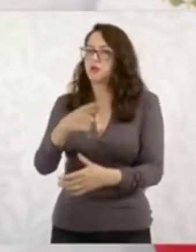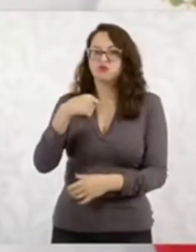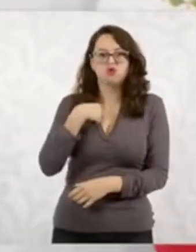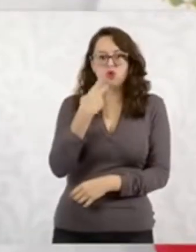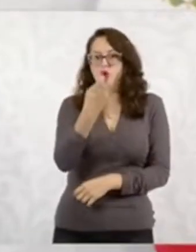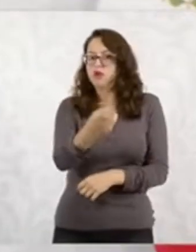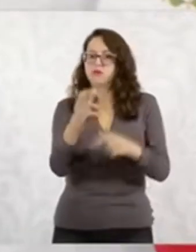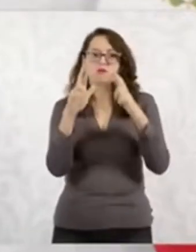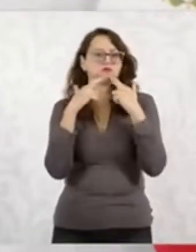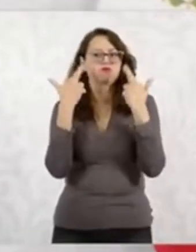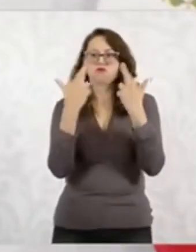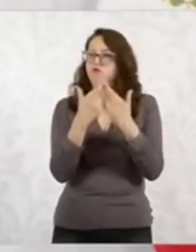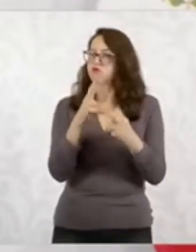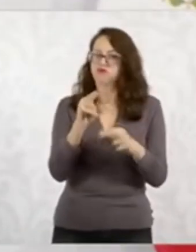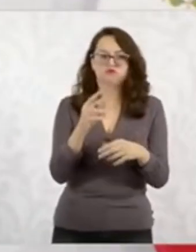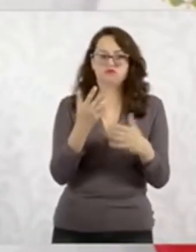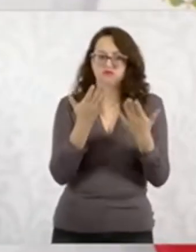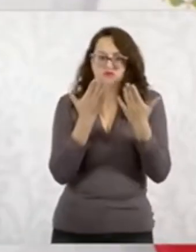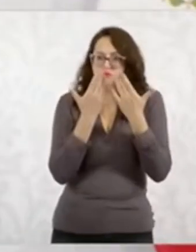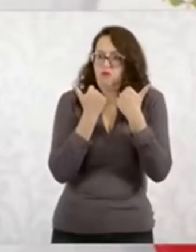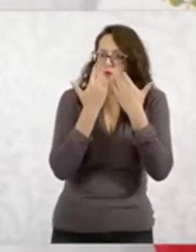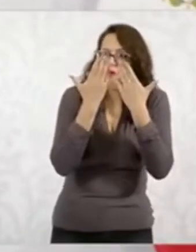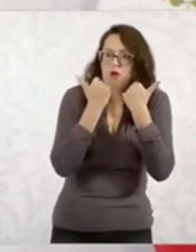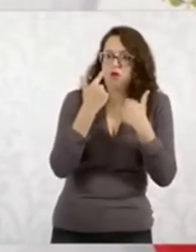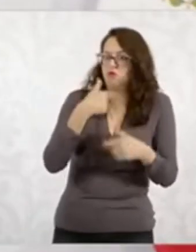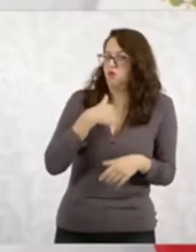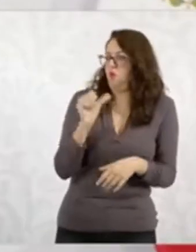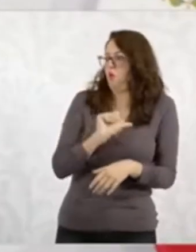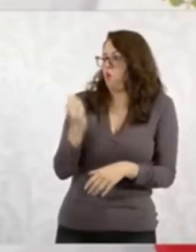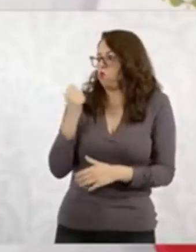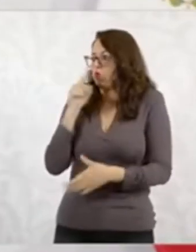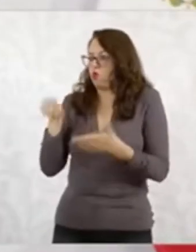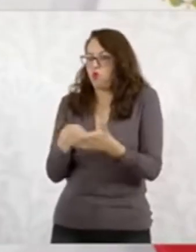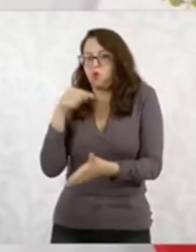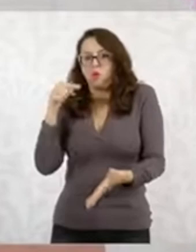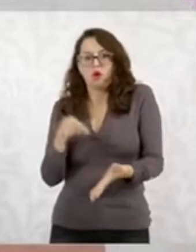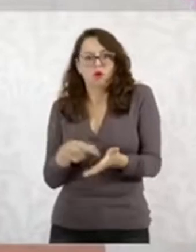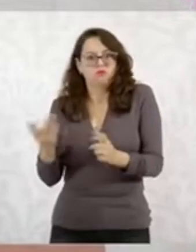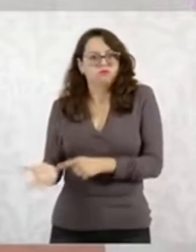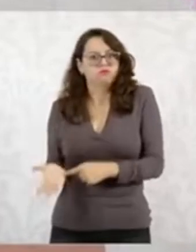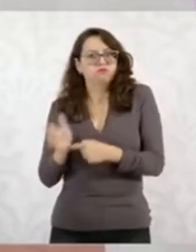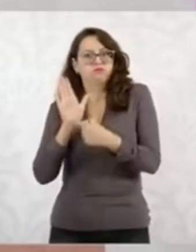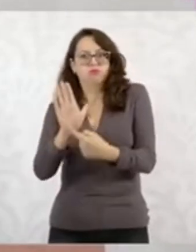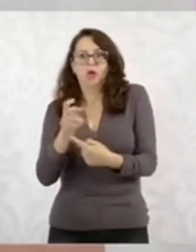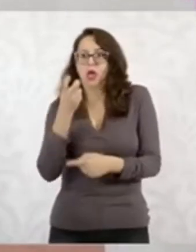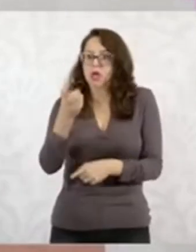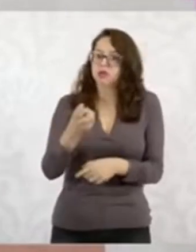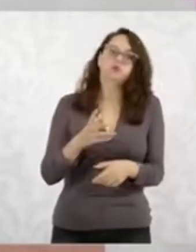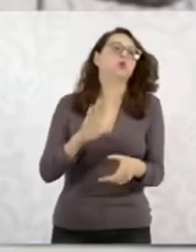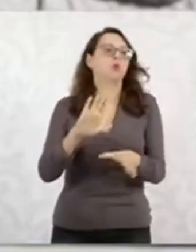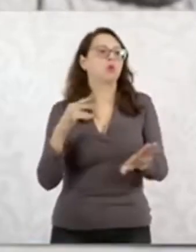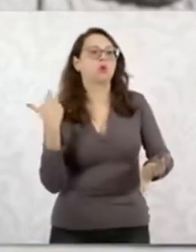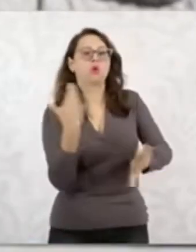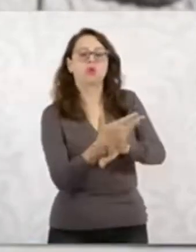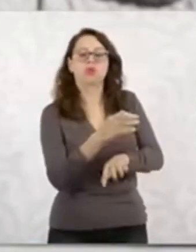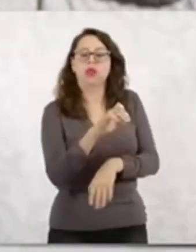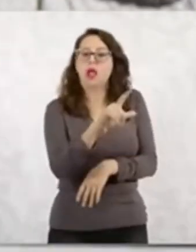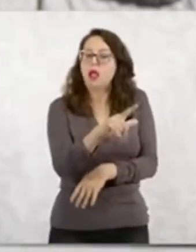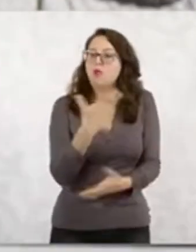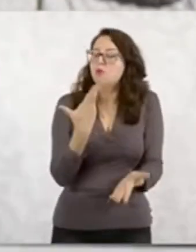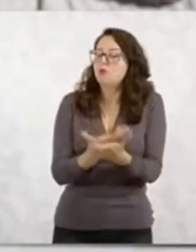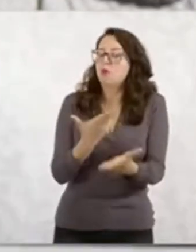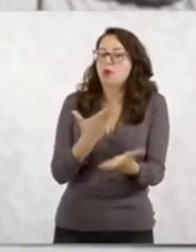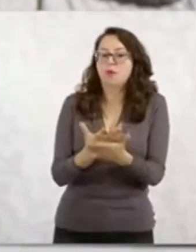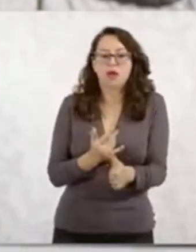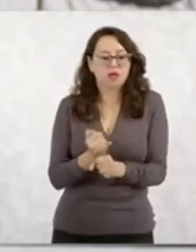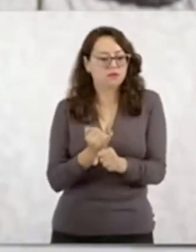que estaba haciendo, y no hay ninguna investigación en ese entorno contra el gobernador con licencia en Sinaloa, de la